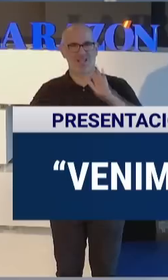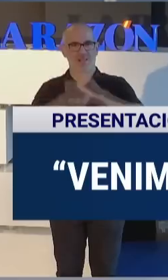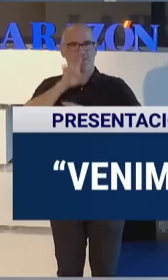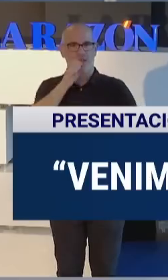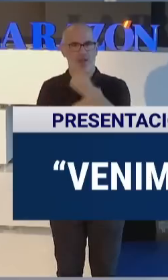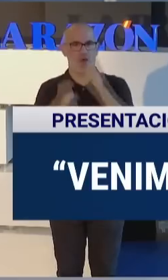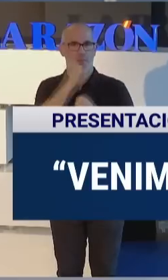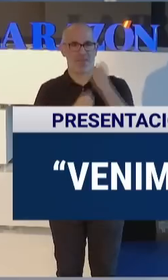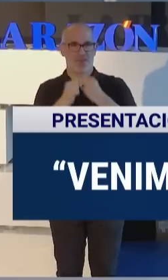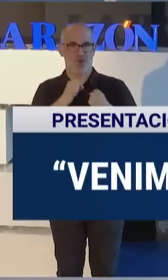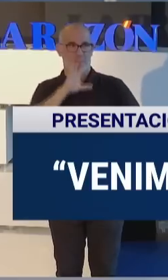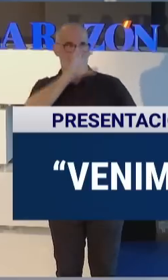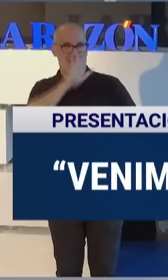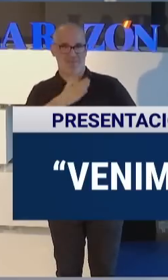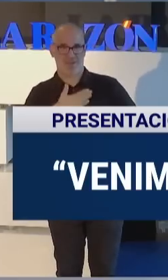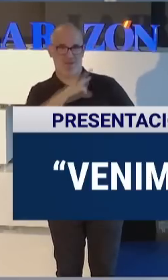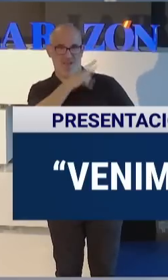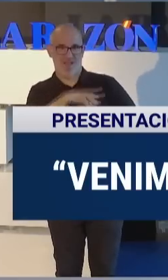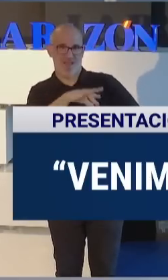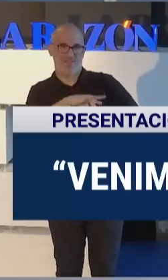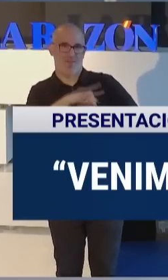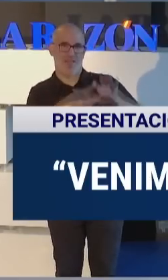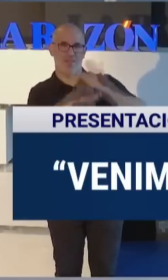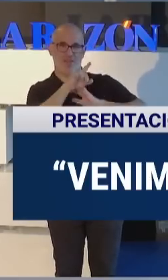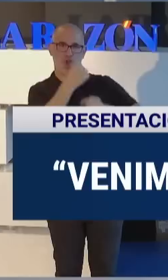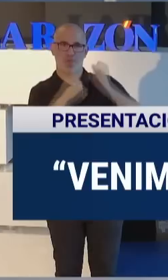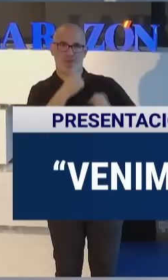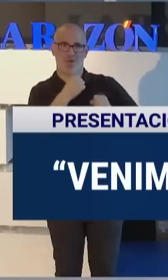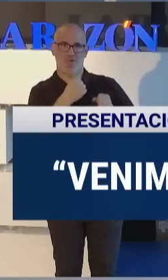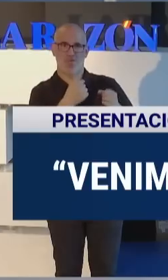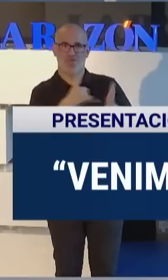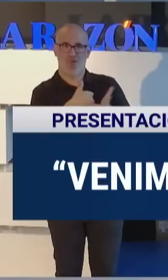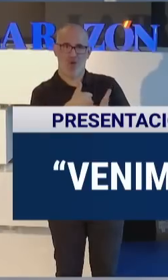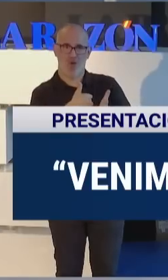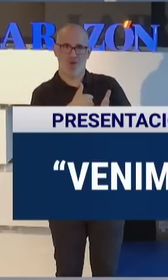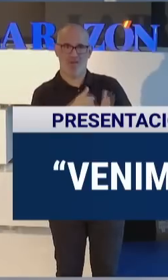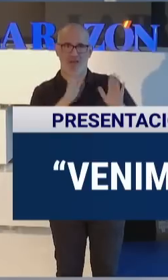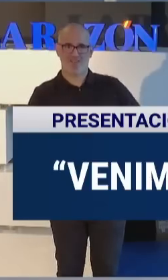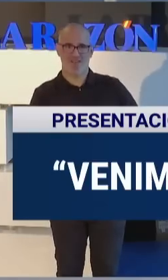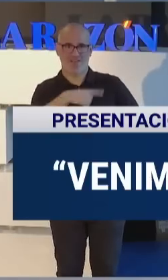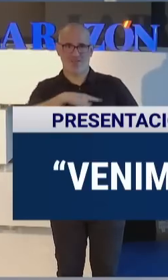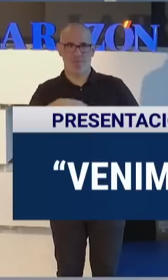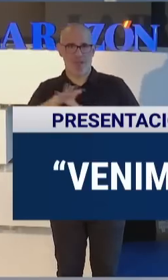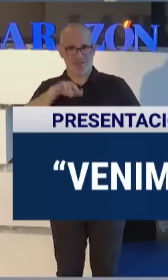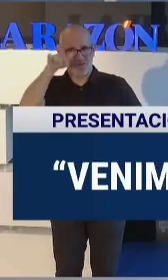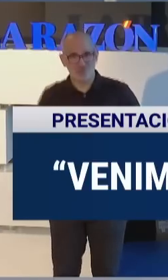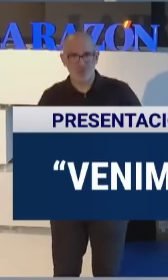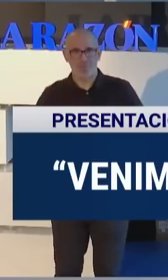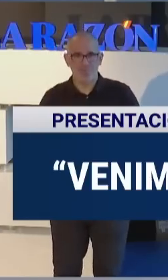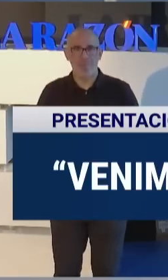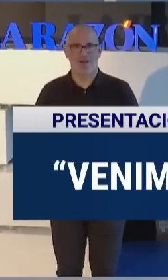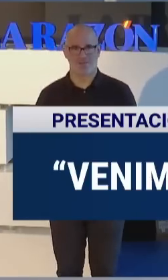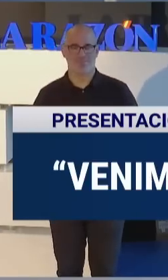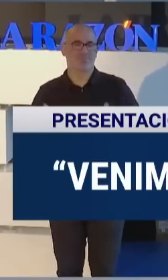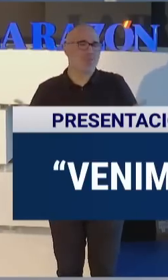un país enfermo de keynesianismo, menos. Y además, liberal en un país de zurdos. Era imposible. O sea,